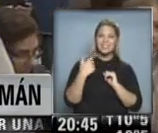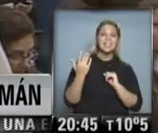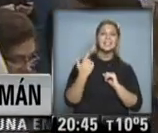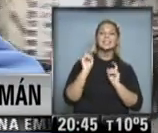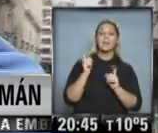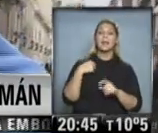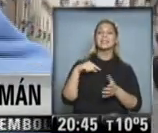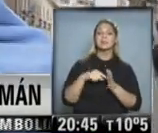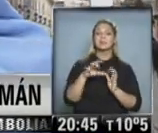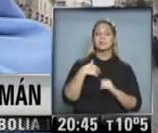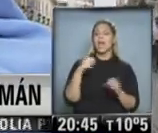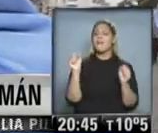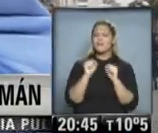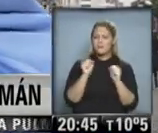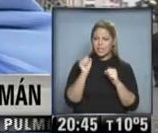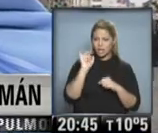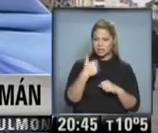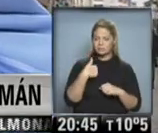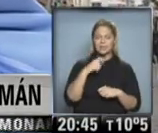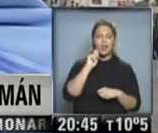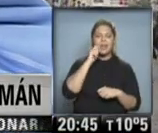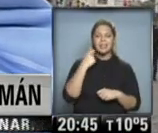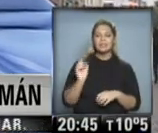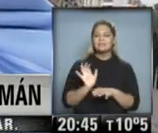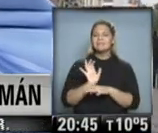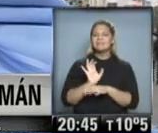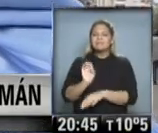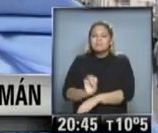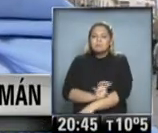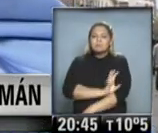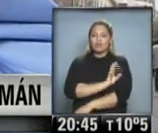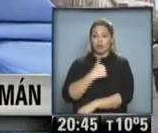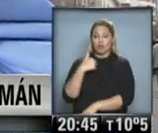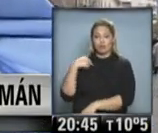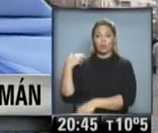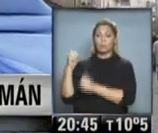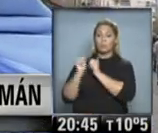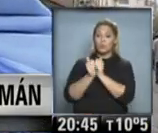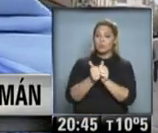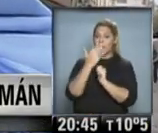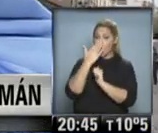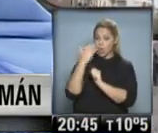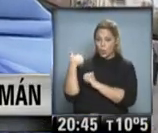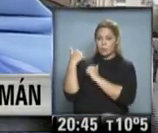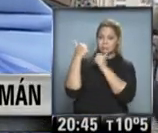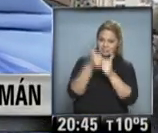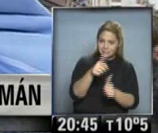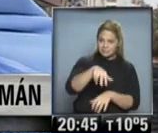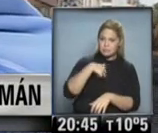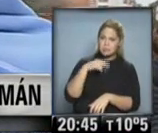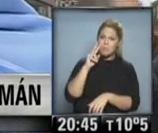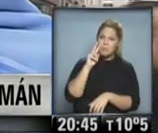República Argentina. Está frío, pero está muy lindo, es muy emocionante esto. Nosotros venimos con mi señora de Córdoba exclusivamente